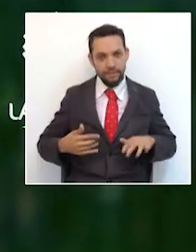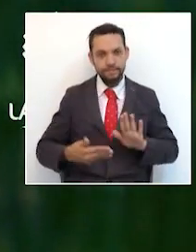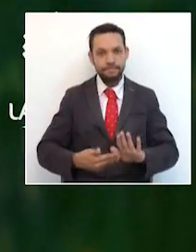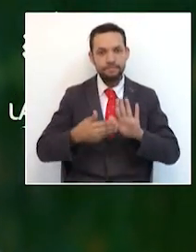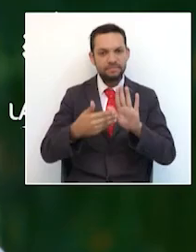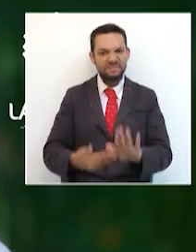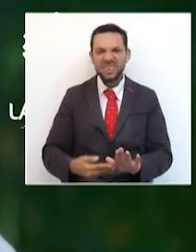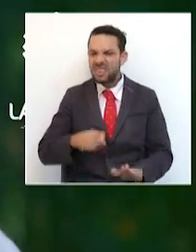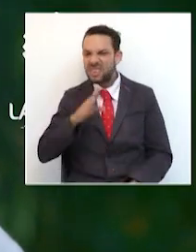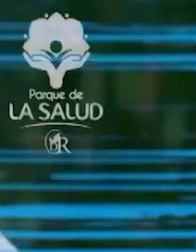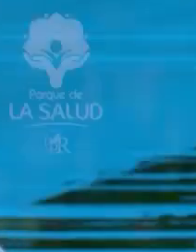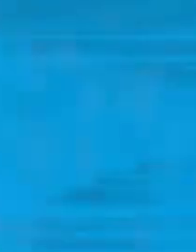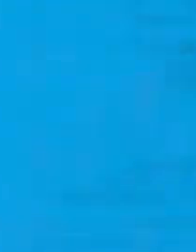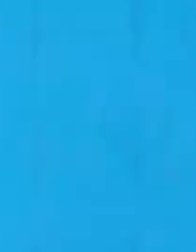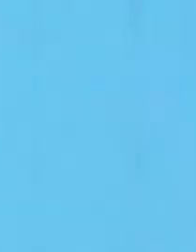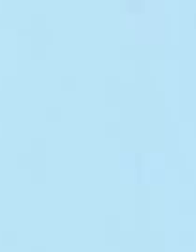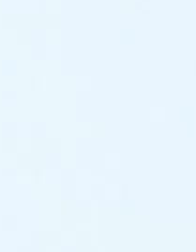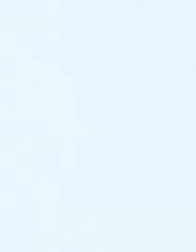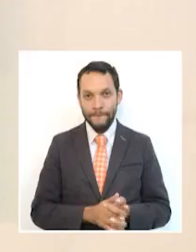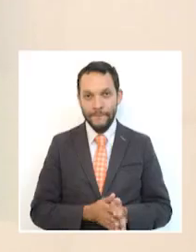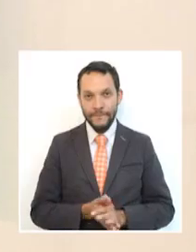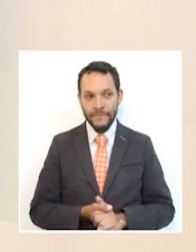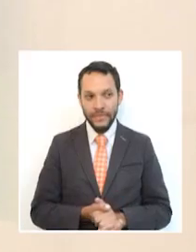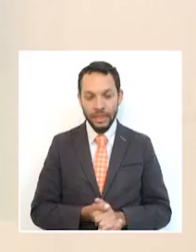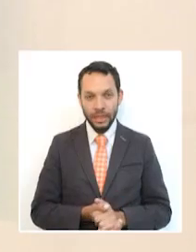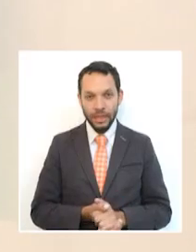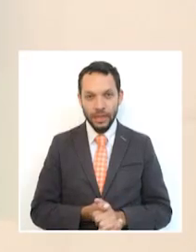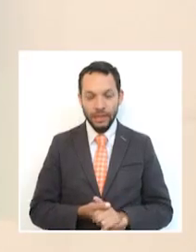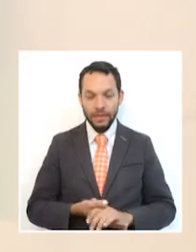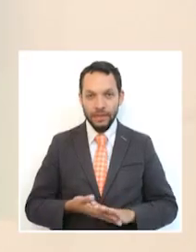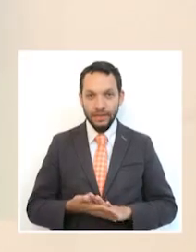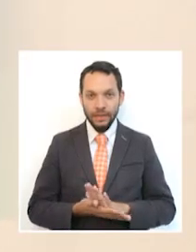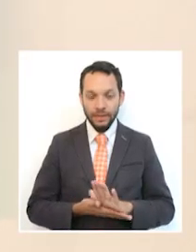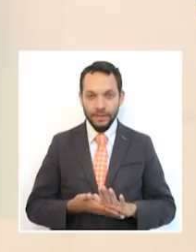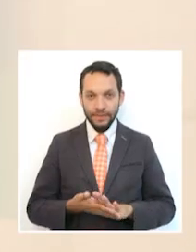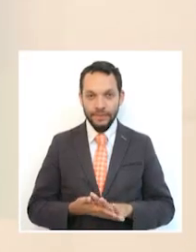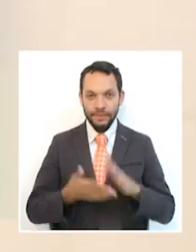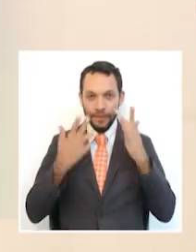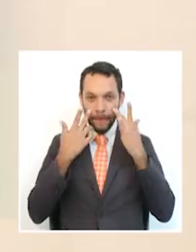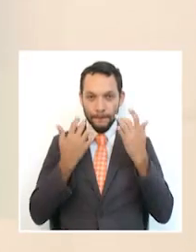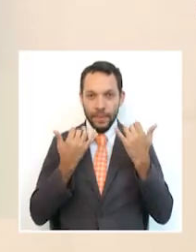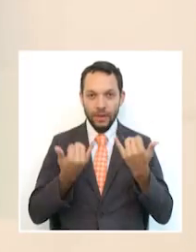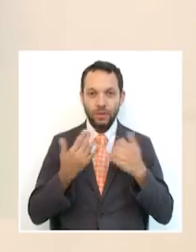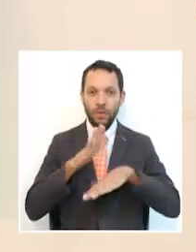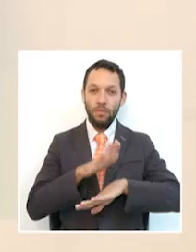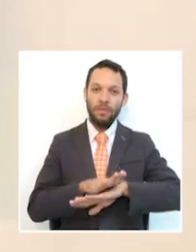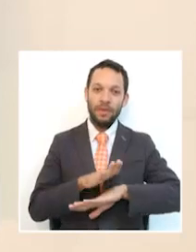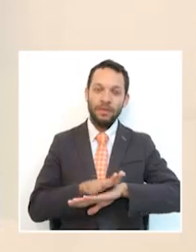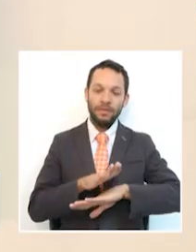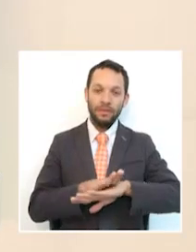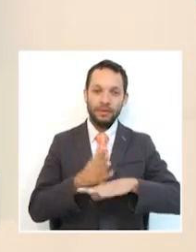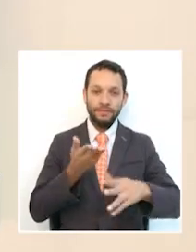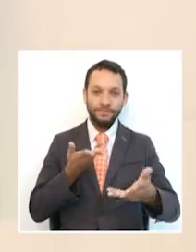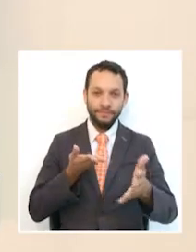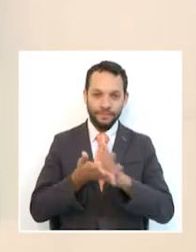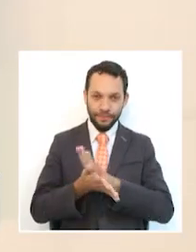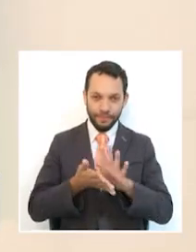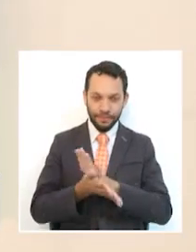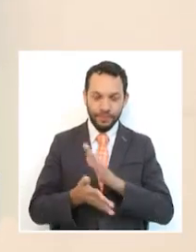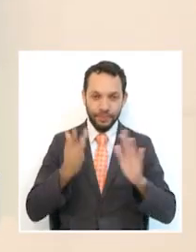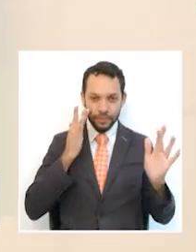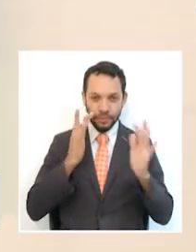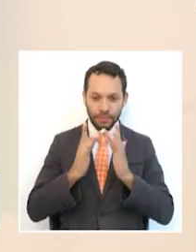doctor rojas y el parque de la salud qué bueno poder estar otra vez con ustedes en conexión bital